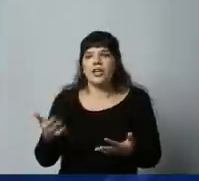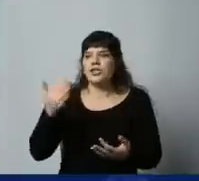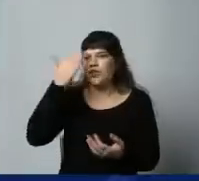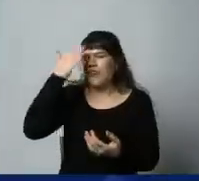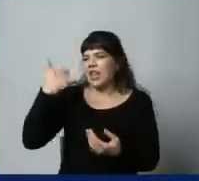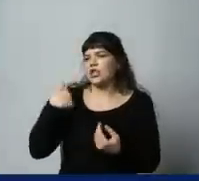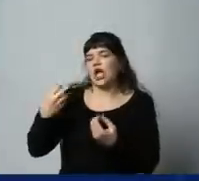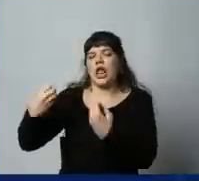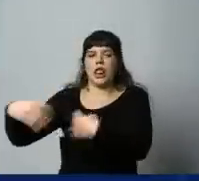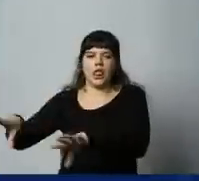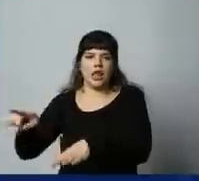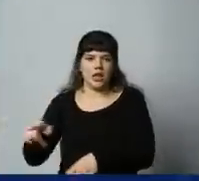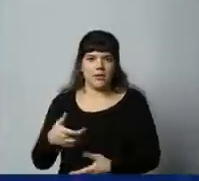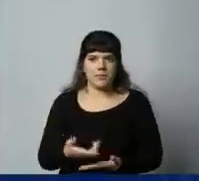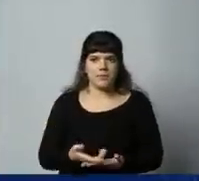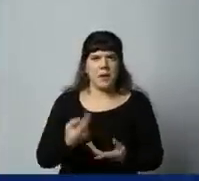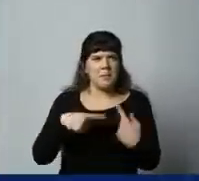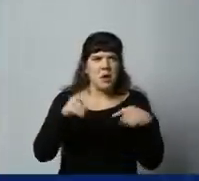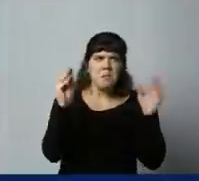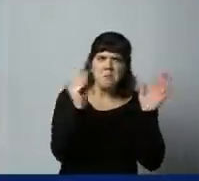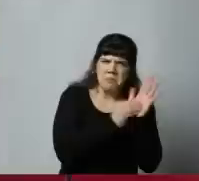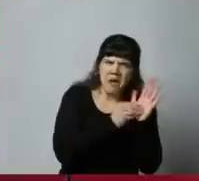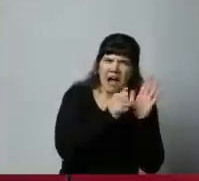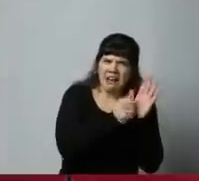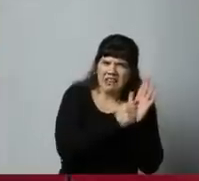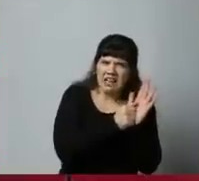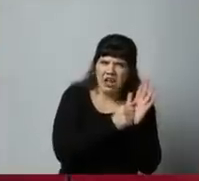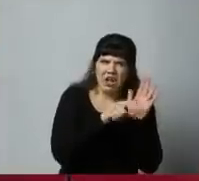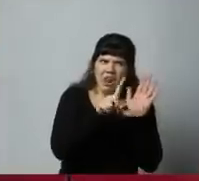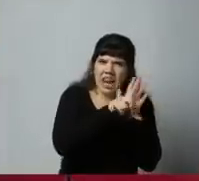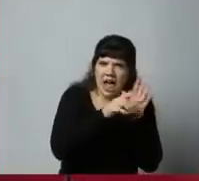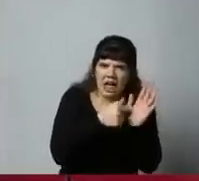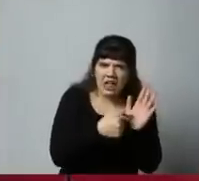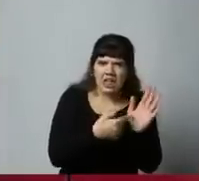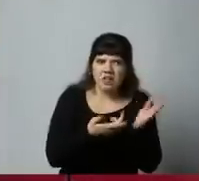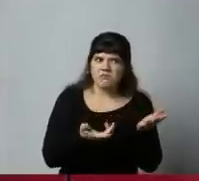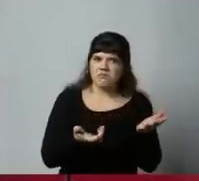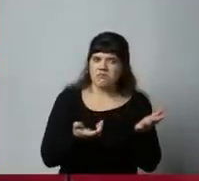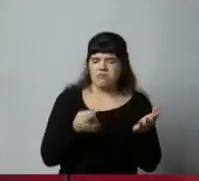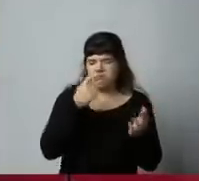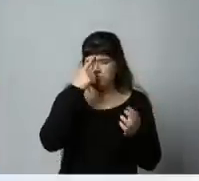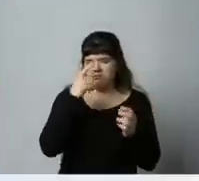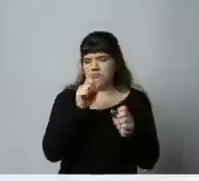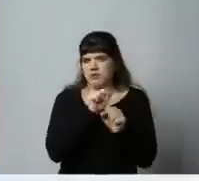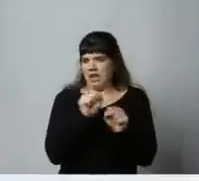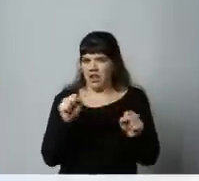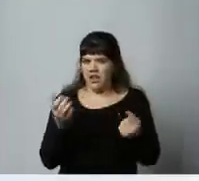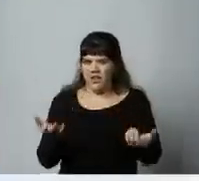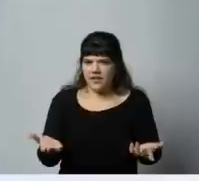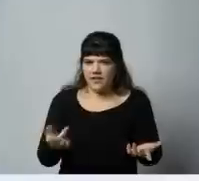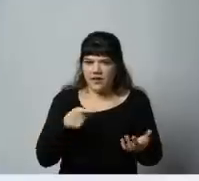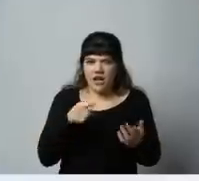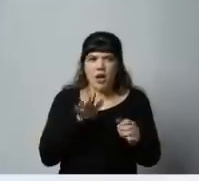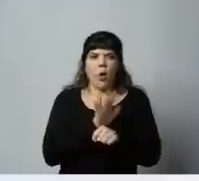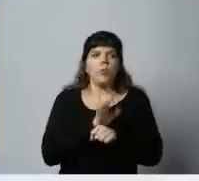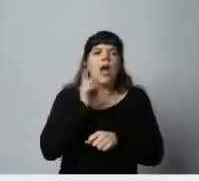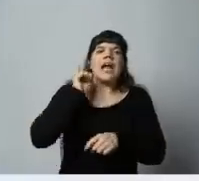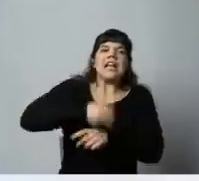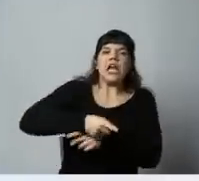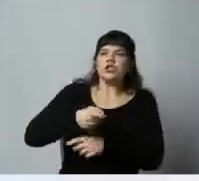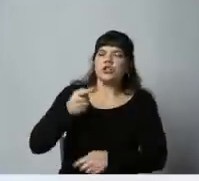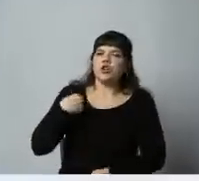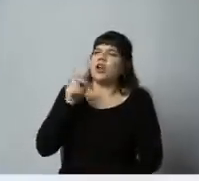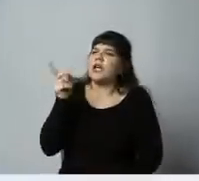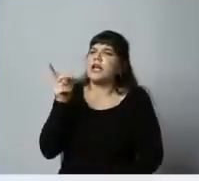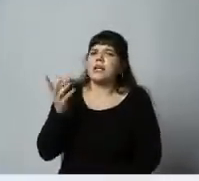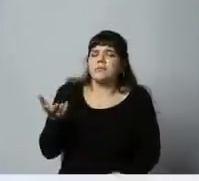lo rechazamos pero ponerlo como artículo de una ley es una cosa es inaudito no poner eso esa especie de rezongo en